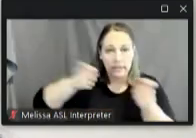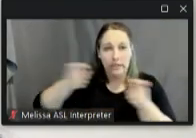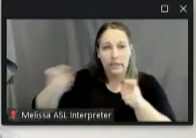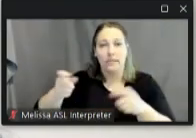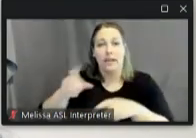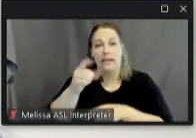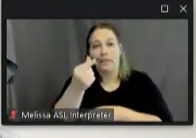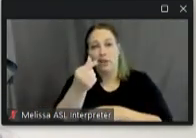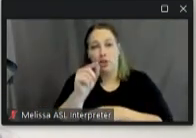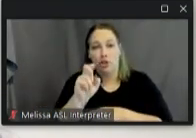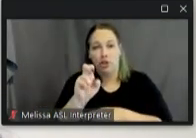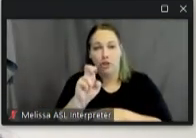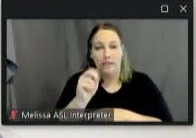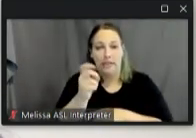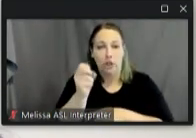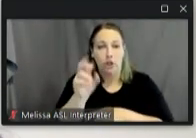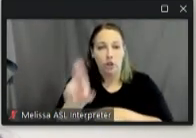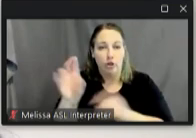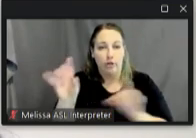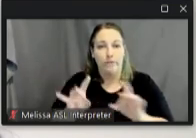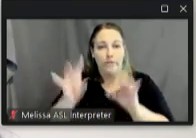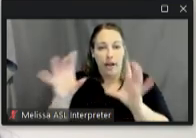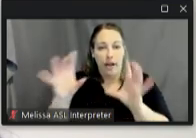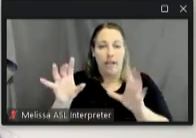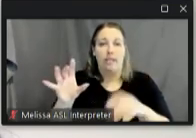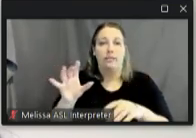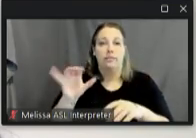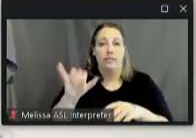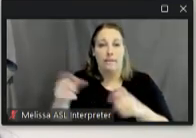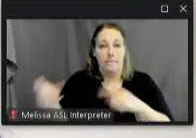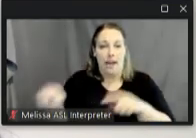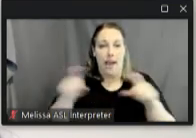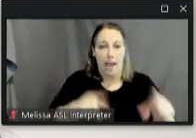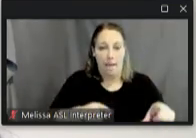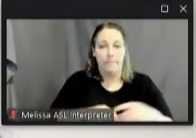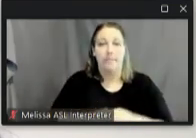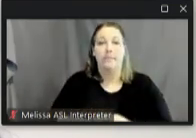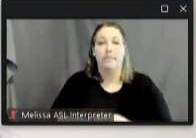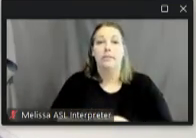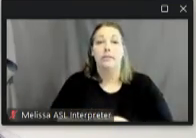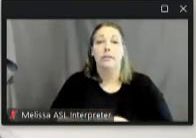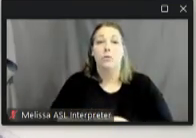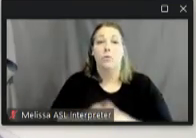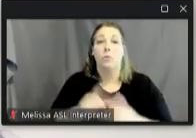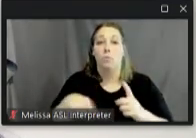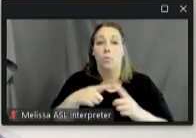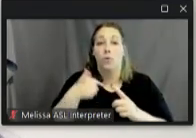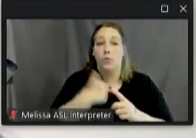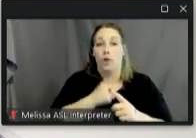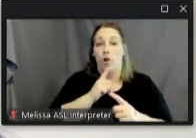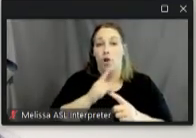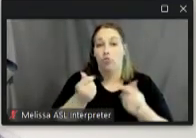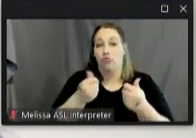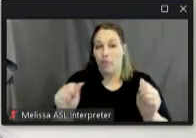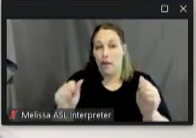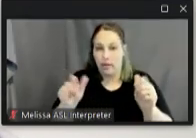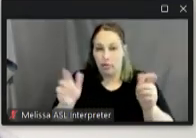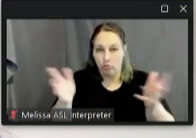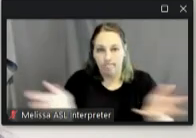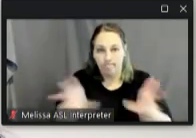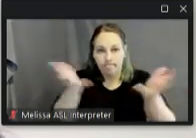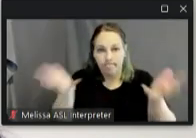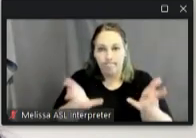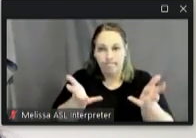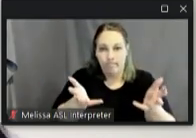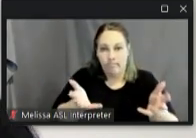momento hay con el avance en los derechos sexuales y reproductivos de la población en general y con los enfoques diferenciados. Y en este sentido